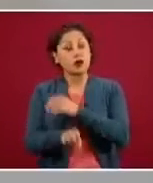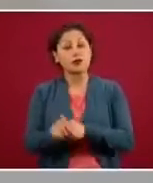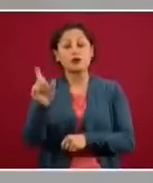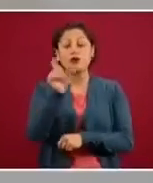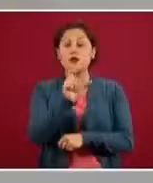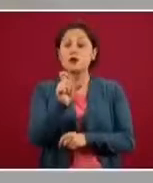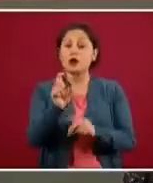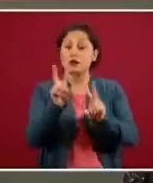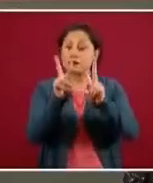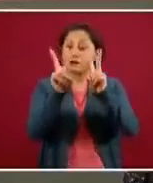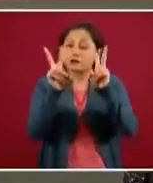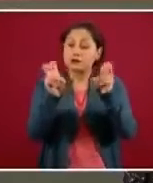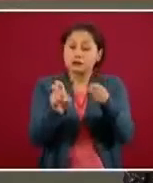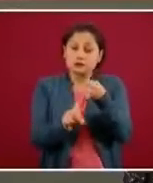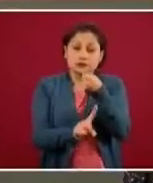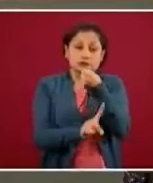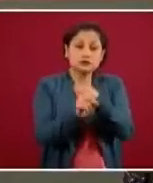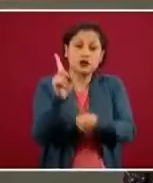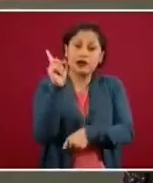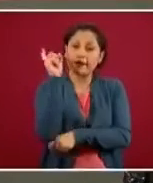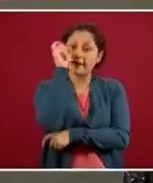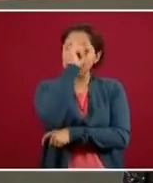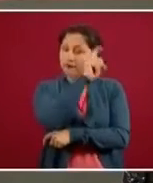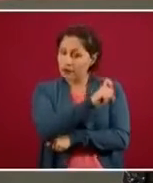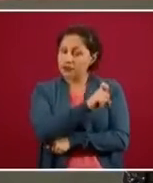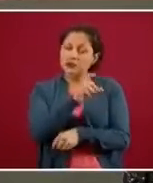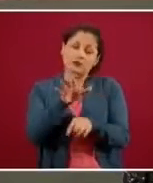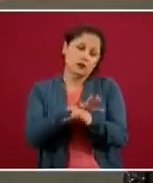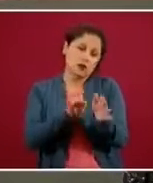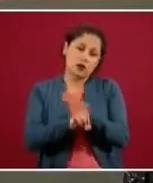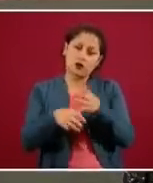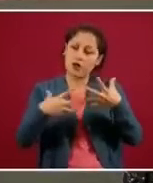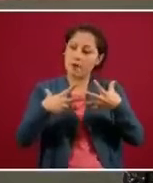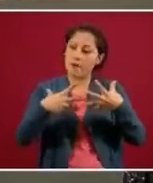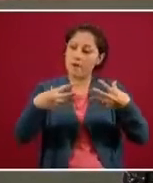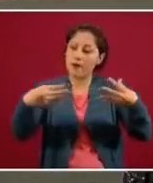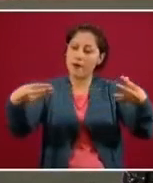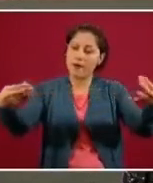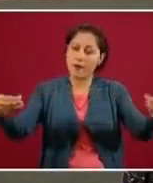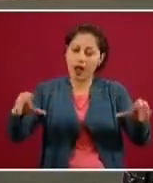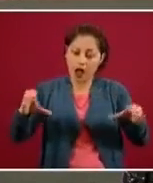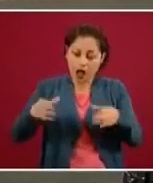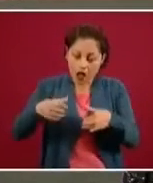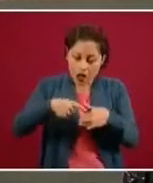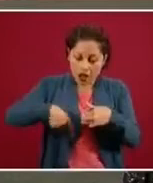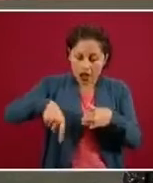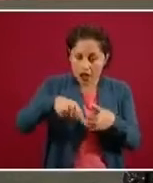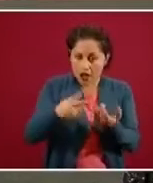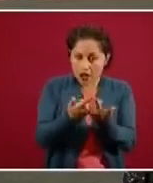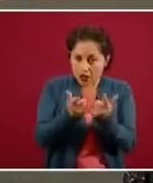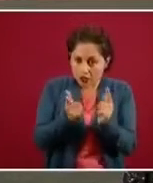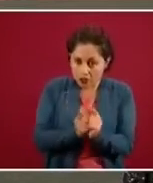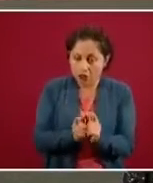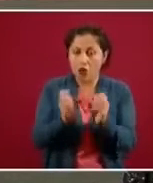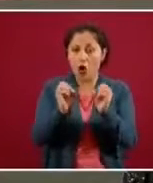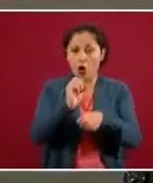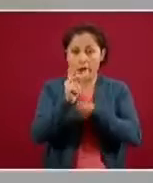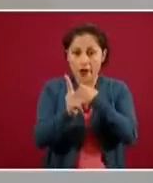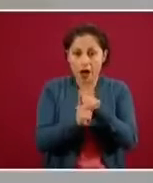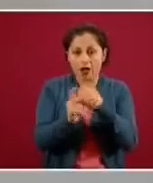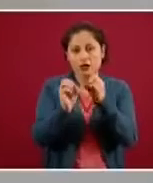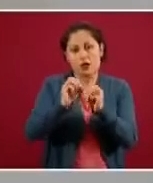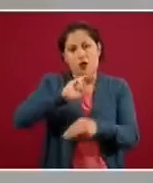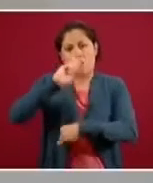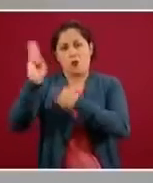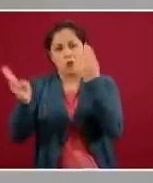epidemia, que representa un reto mayúsculo para una población o para la sociedad, en este caso para todo el mundo, yo